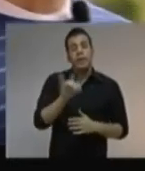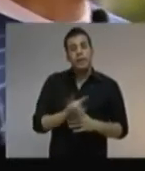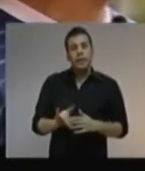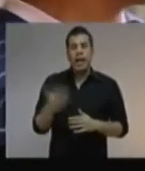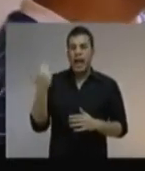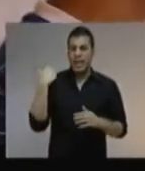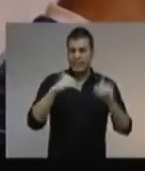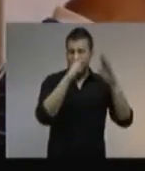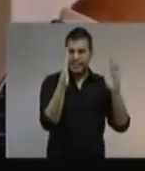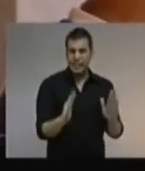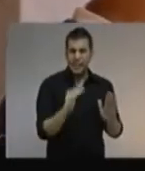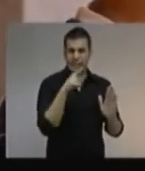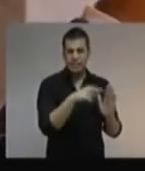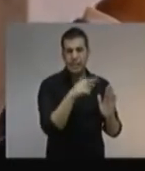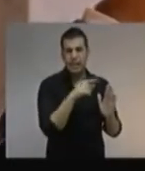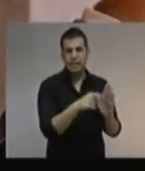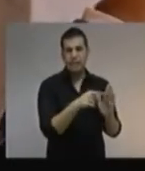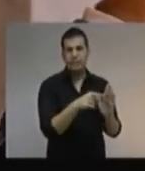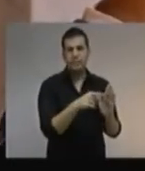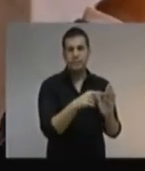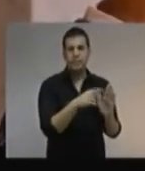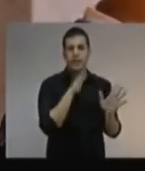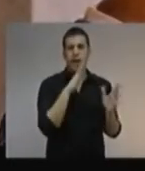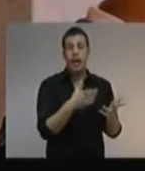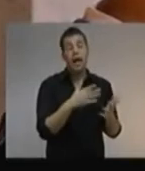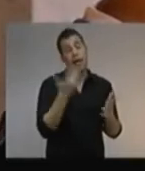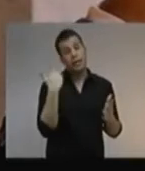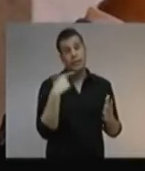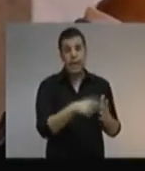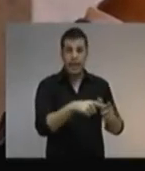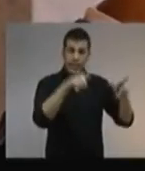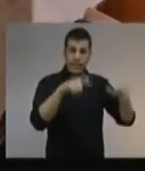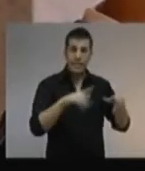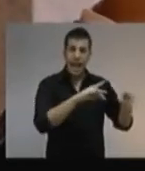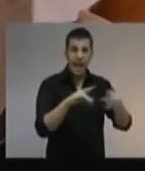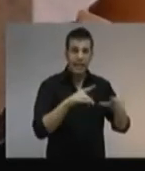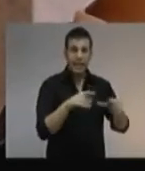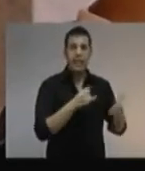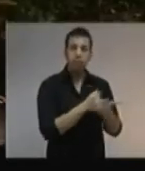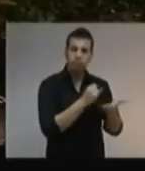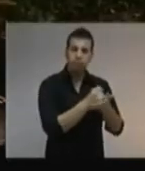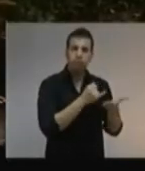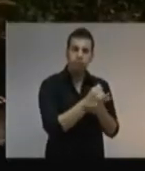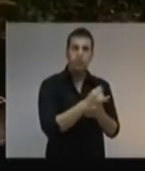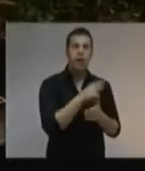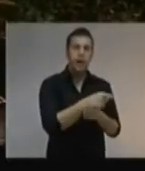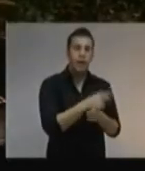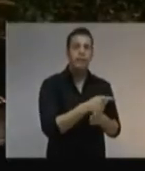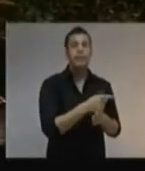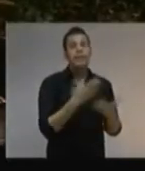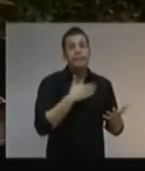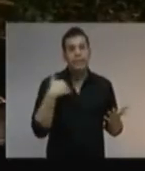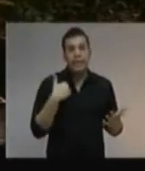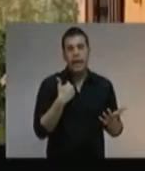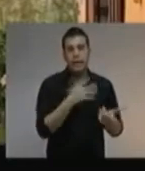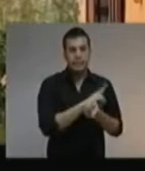antiguas haciendas, ¿no?, antiguas casonas coloniales, que estaban todas ligadas a lo que era una explotación agraria, pues sus propietarios han decidido de una forma darle un poco